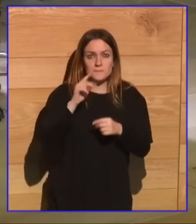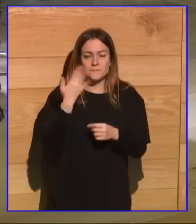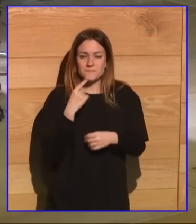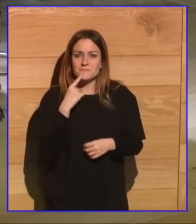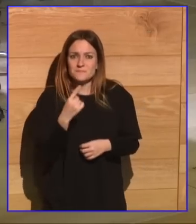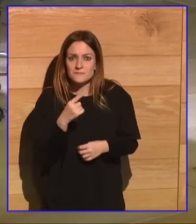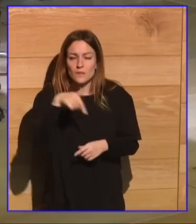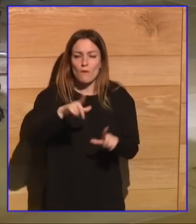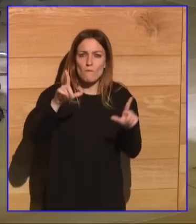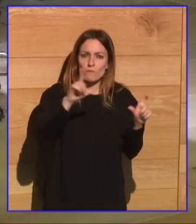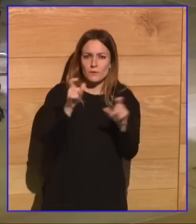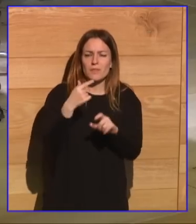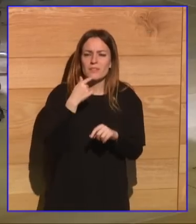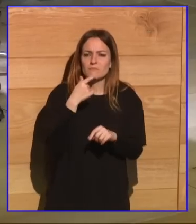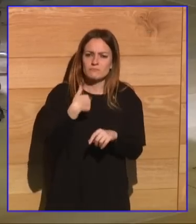está elegida